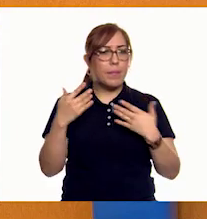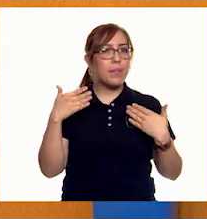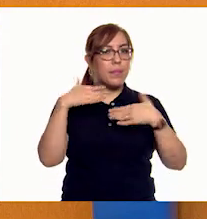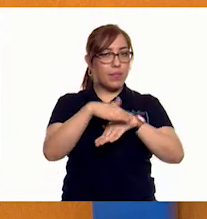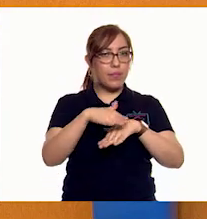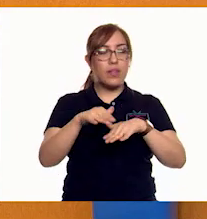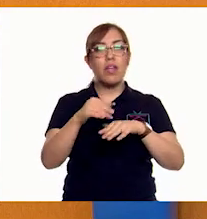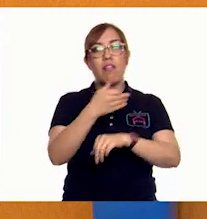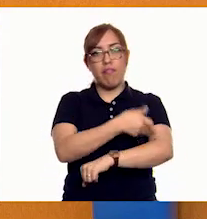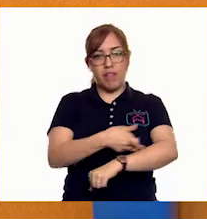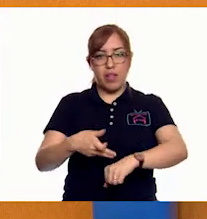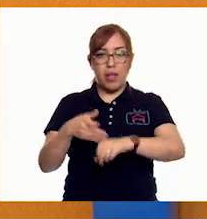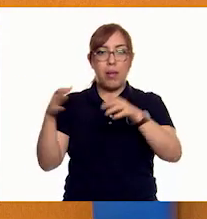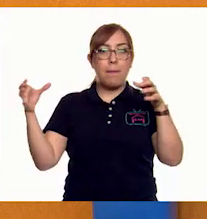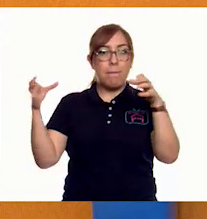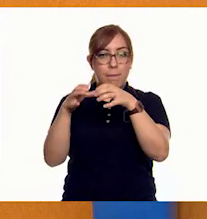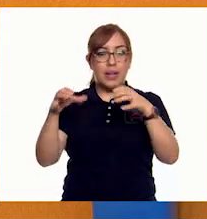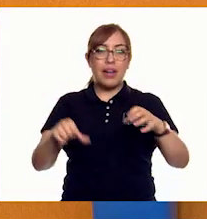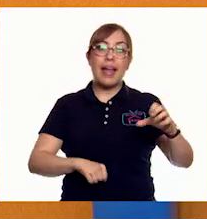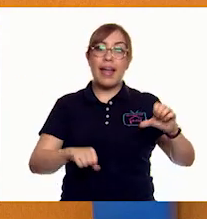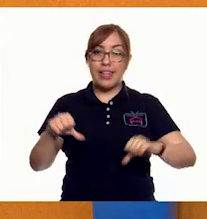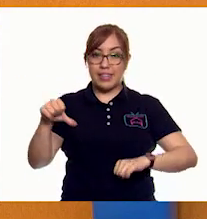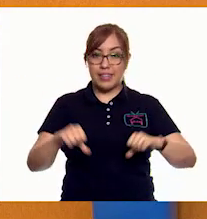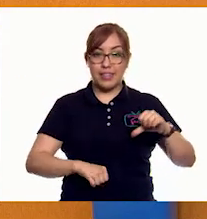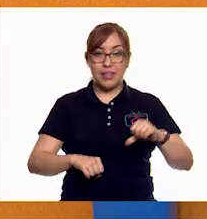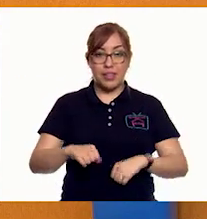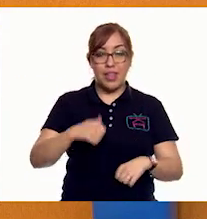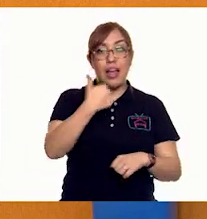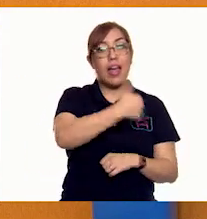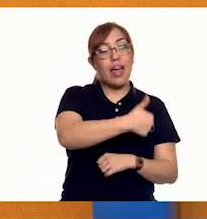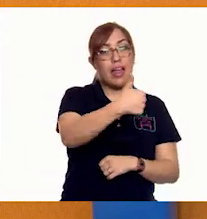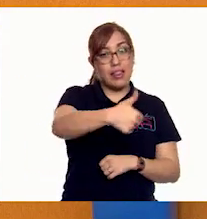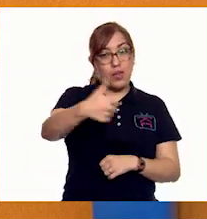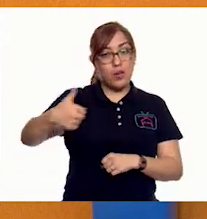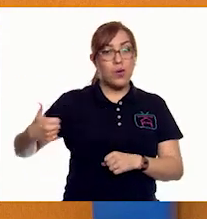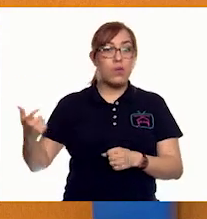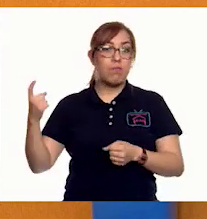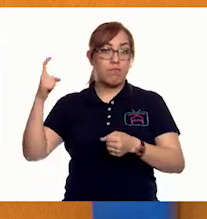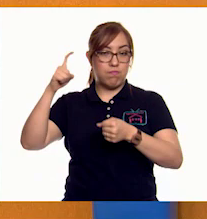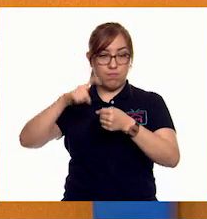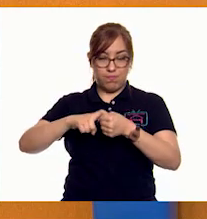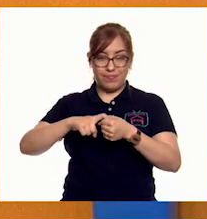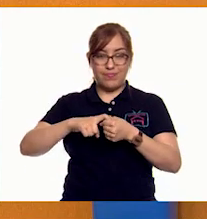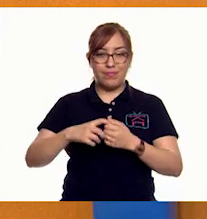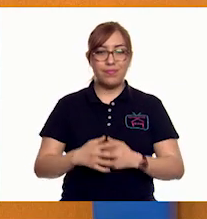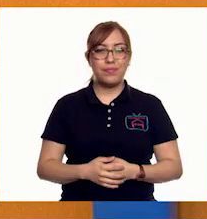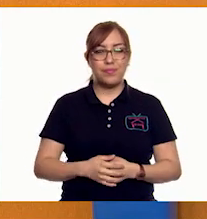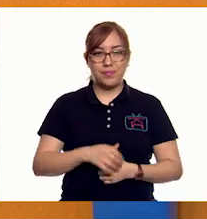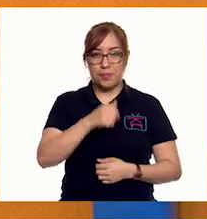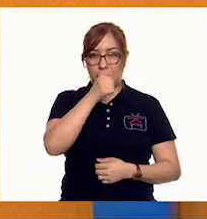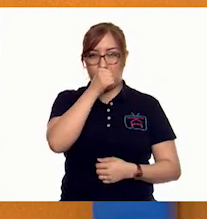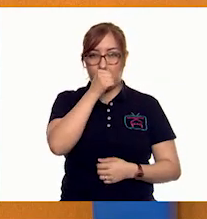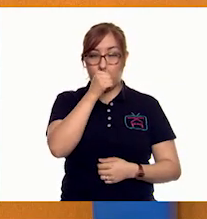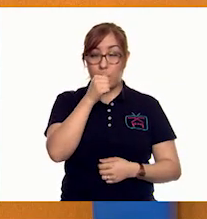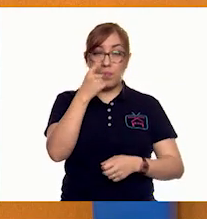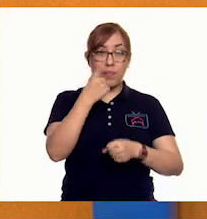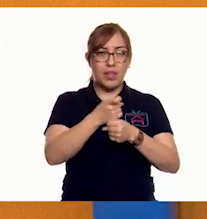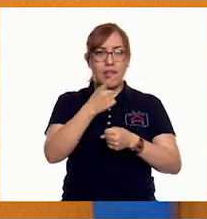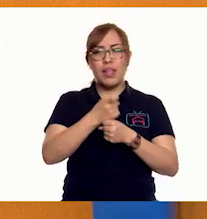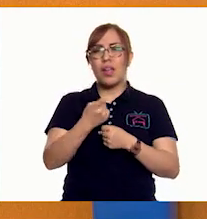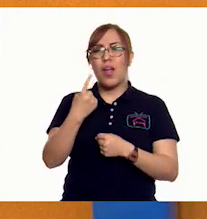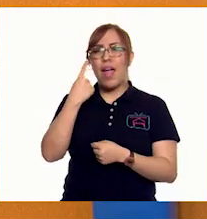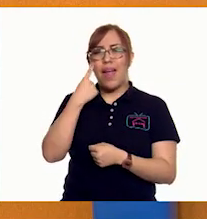familia y de las cuales somos parte cada uno de nosotros. Para iniciar, Pilar, ¿qué te parece si vamos a ver un